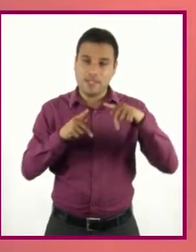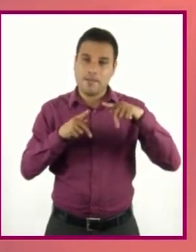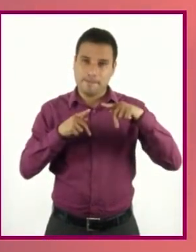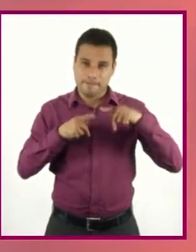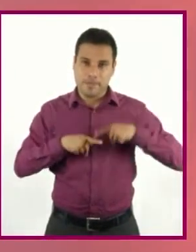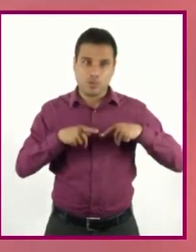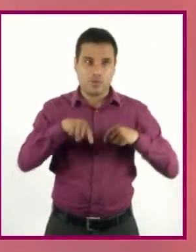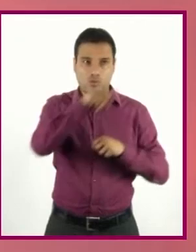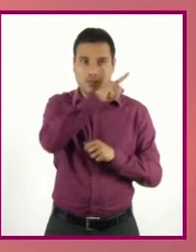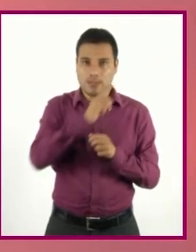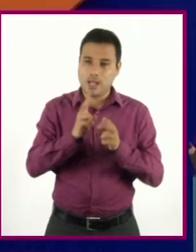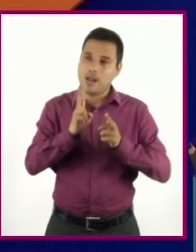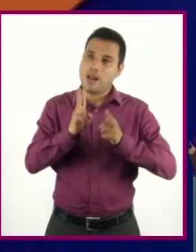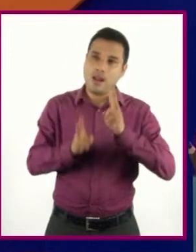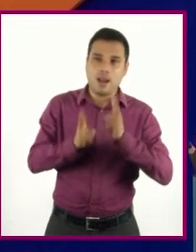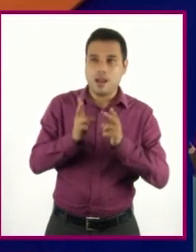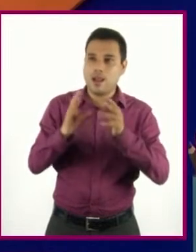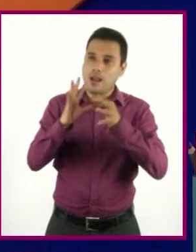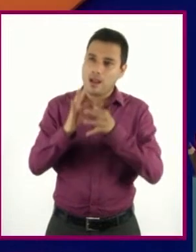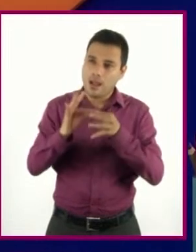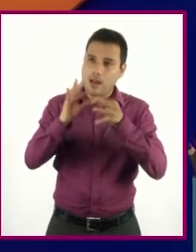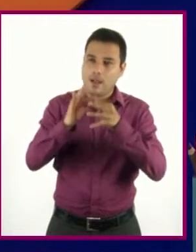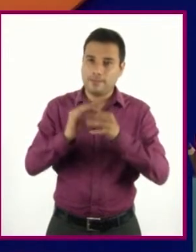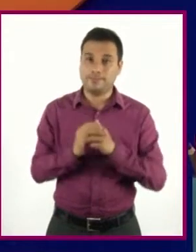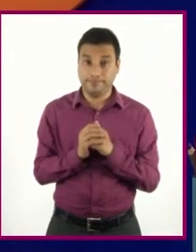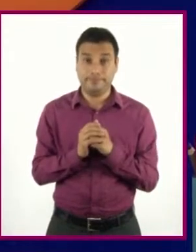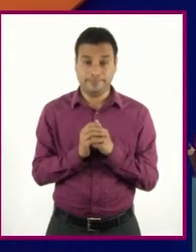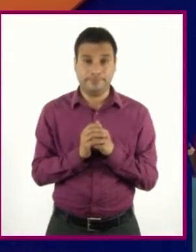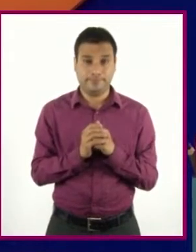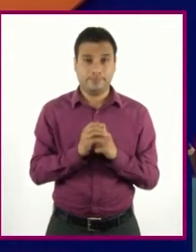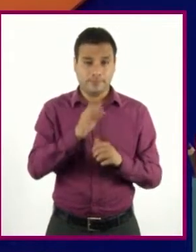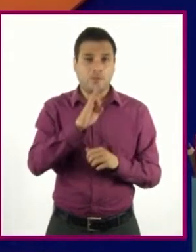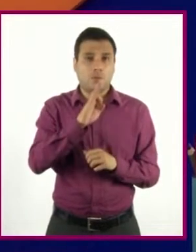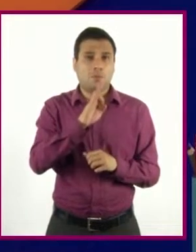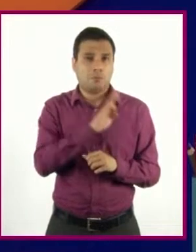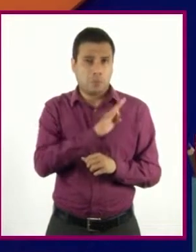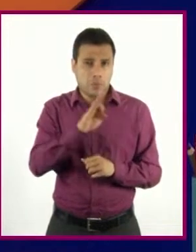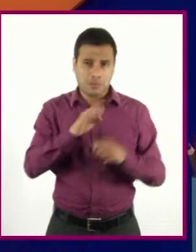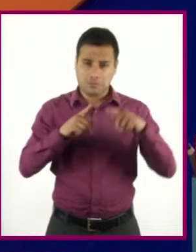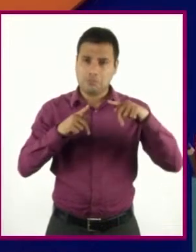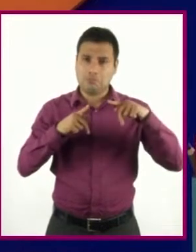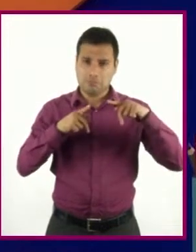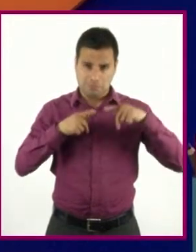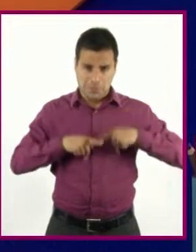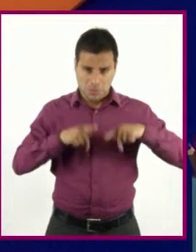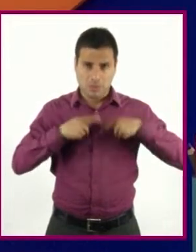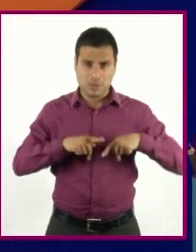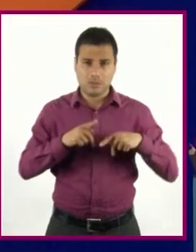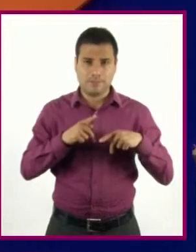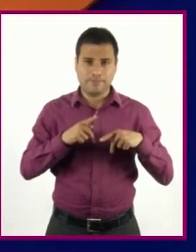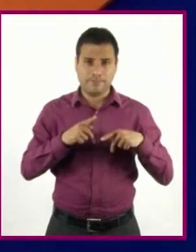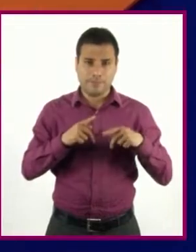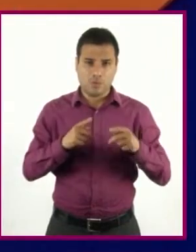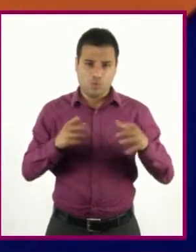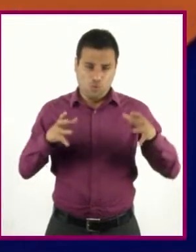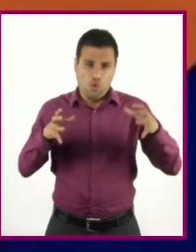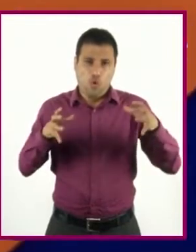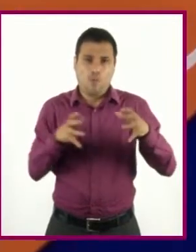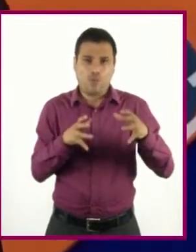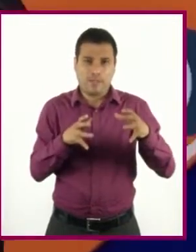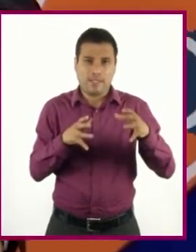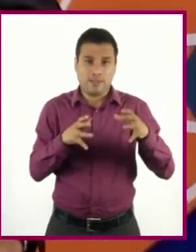platicarles bastante. En efecto, pueden centrarse en elegir miembros de la comunidad que tengan mucho